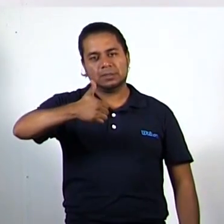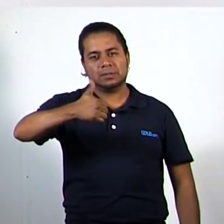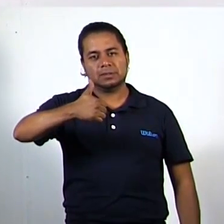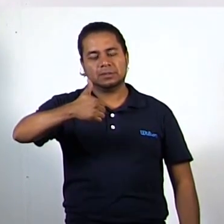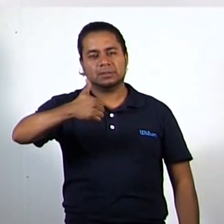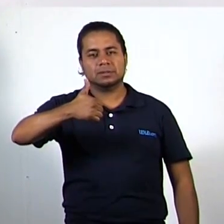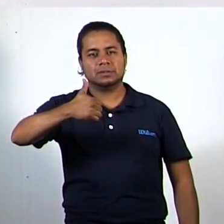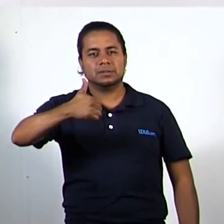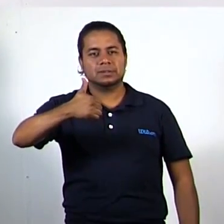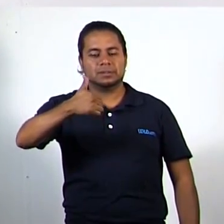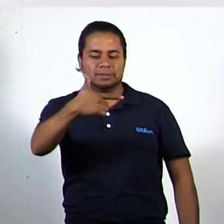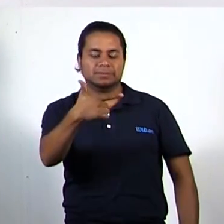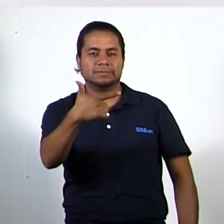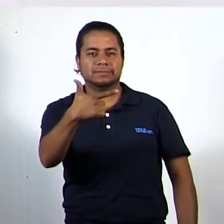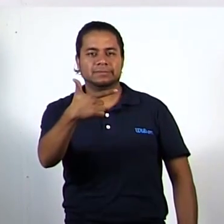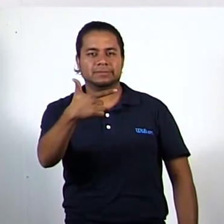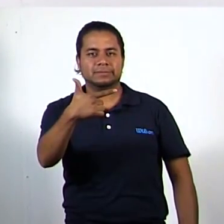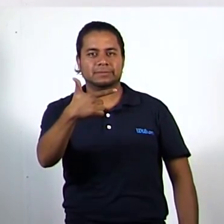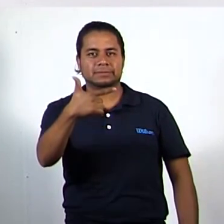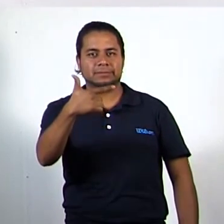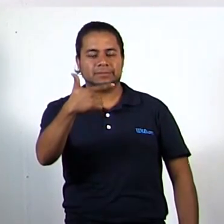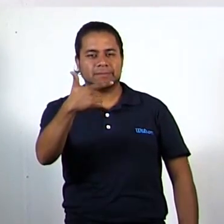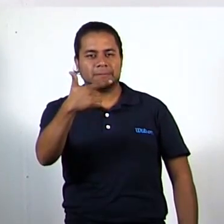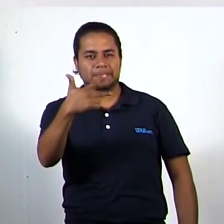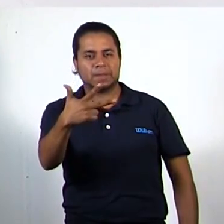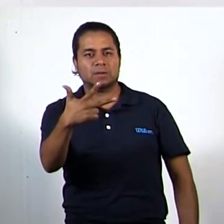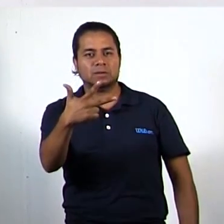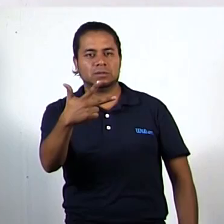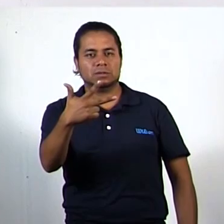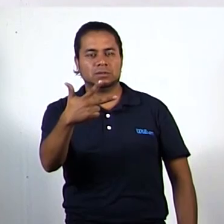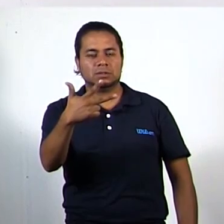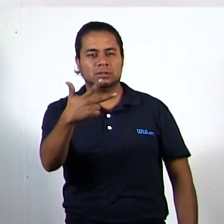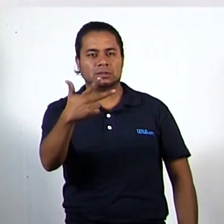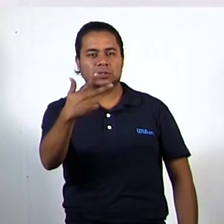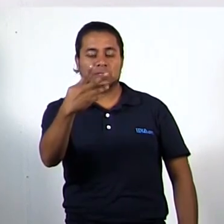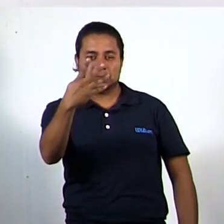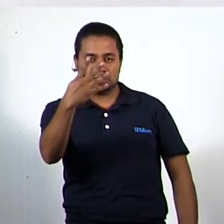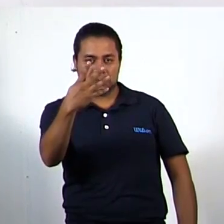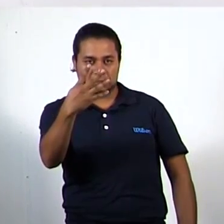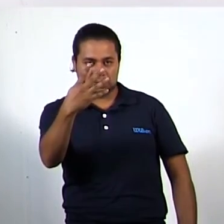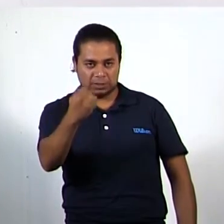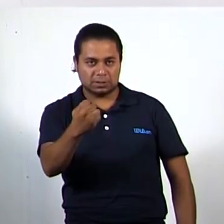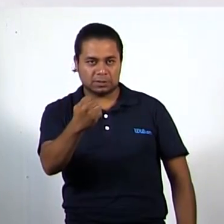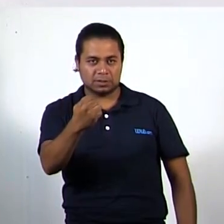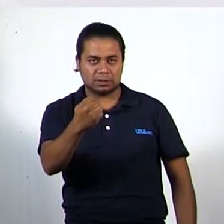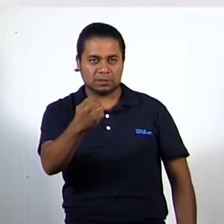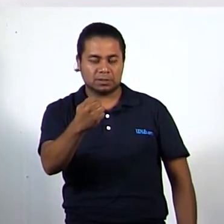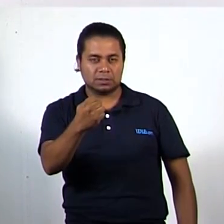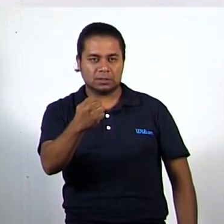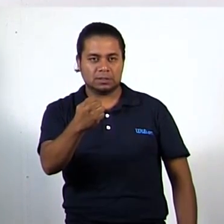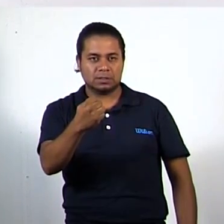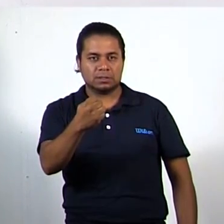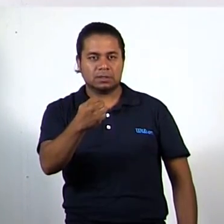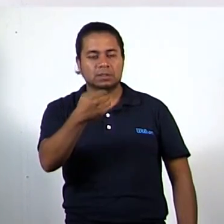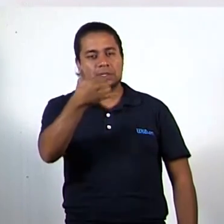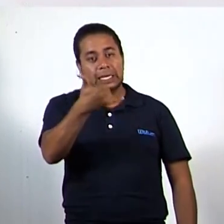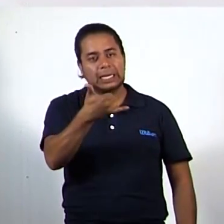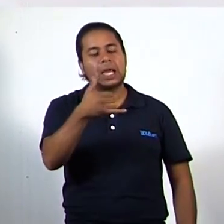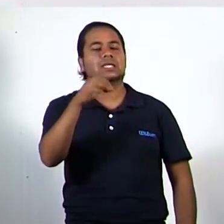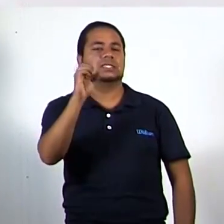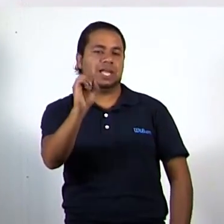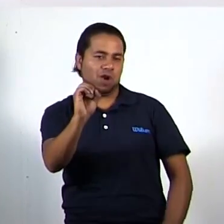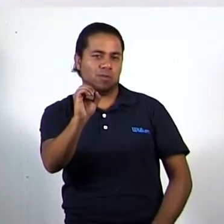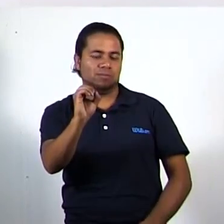6, el 7, el 8, el 9 y el 0.